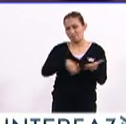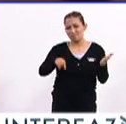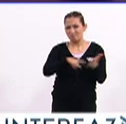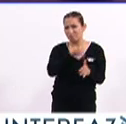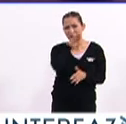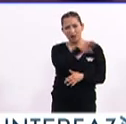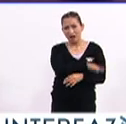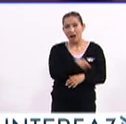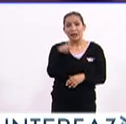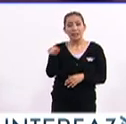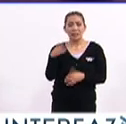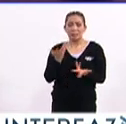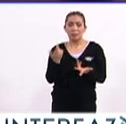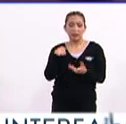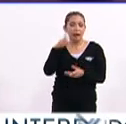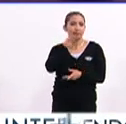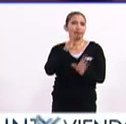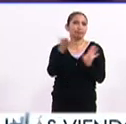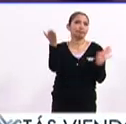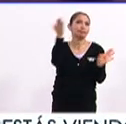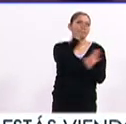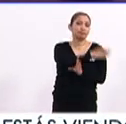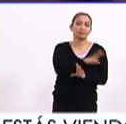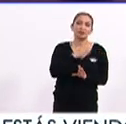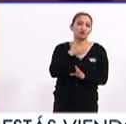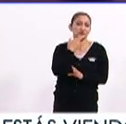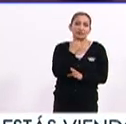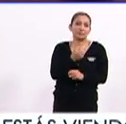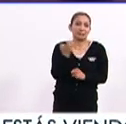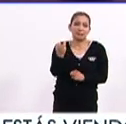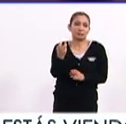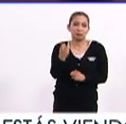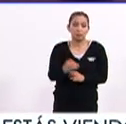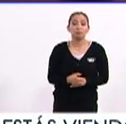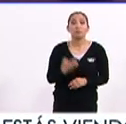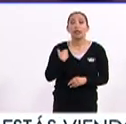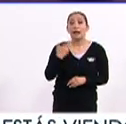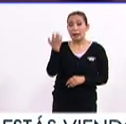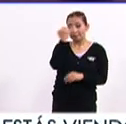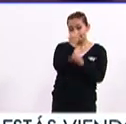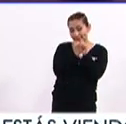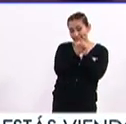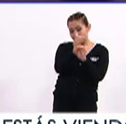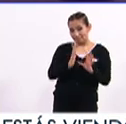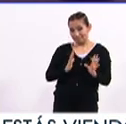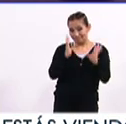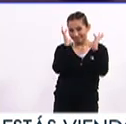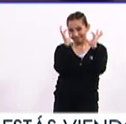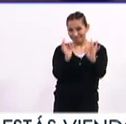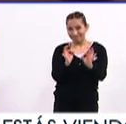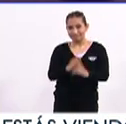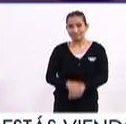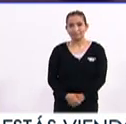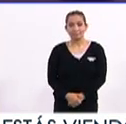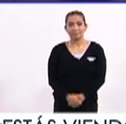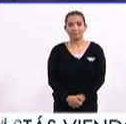reprobable y sobradamente ha demostrado su ineficiencia. Estudios de la Fundación.